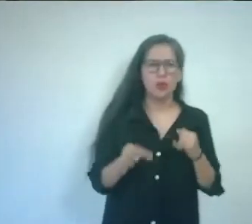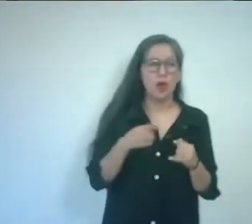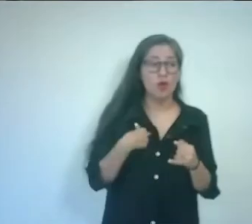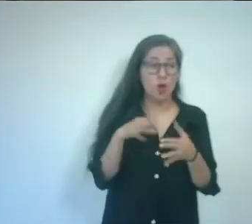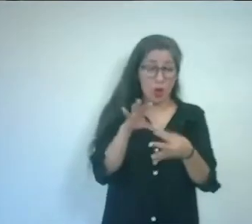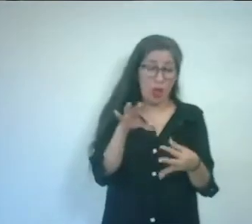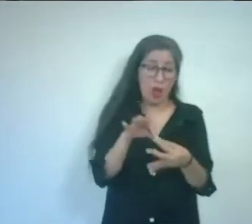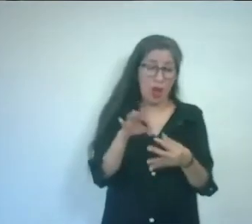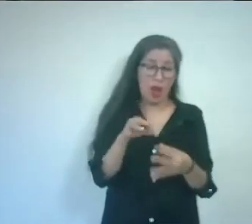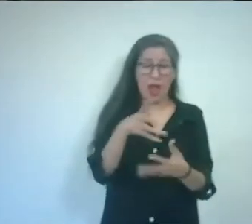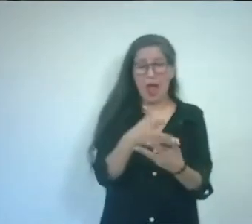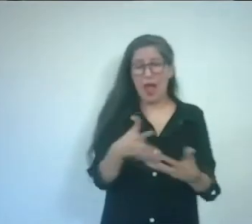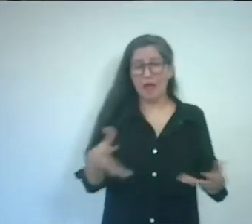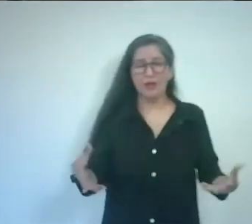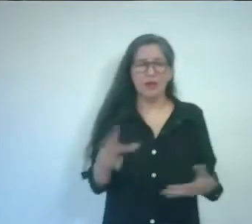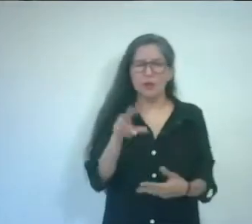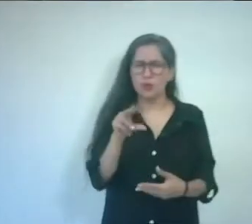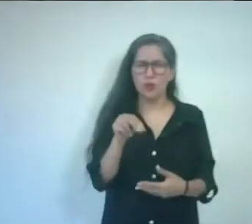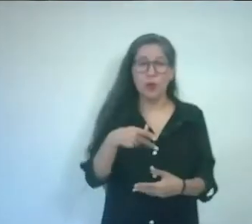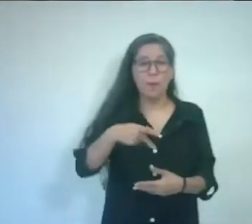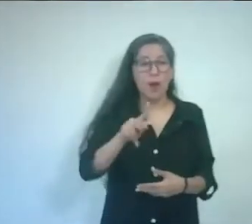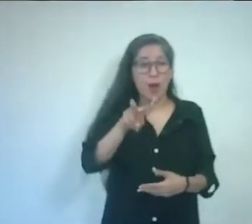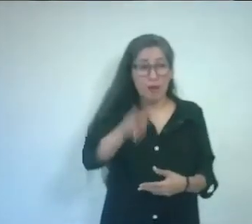mucho, la verdad es que